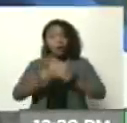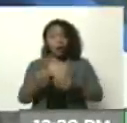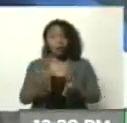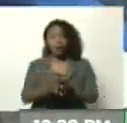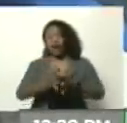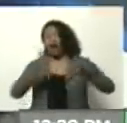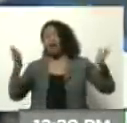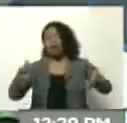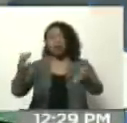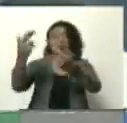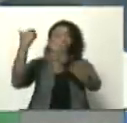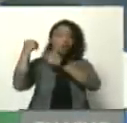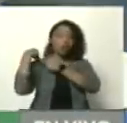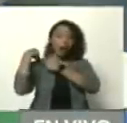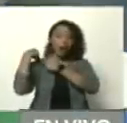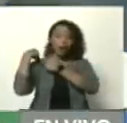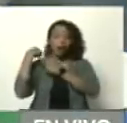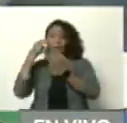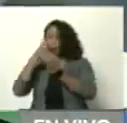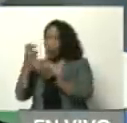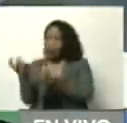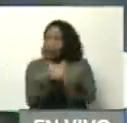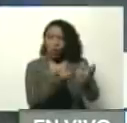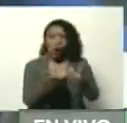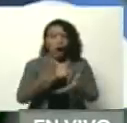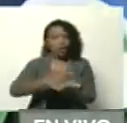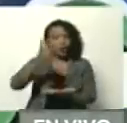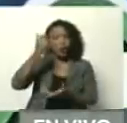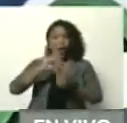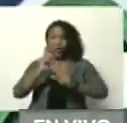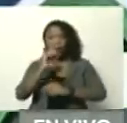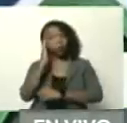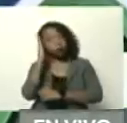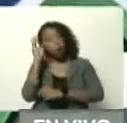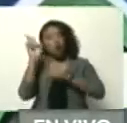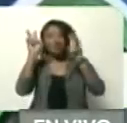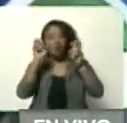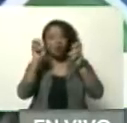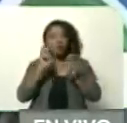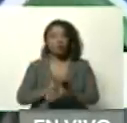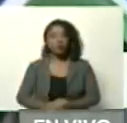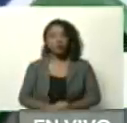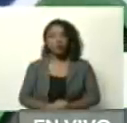responsabilidades bienvenido al club de los que no dormimos los nuevos